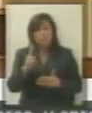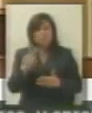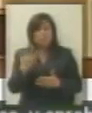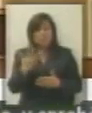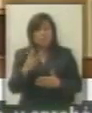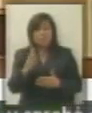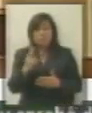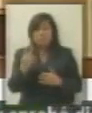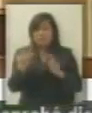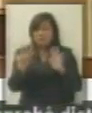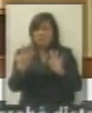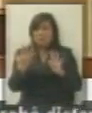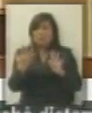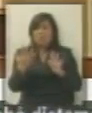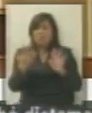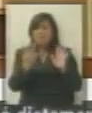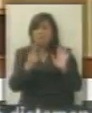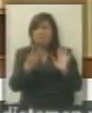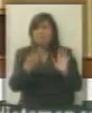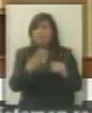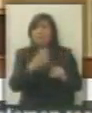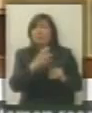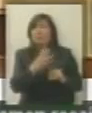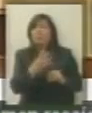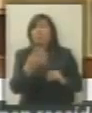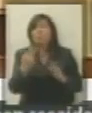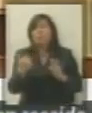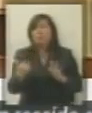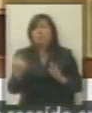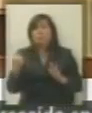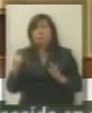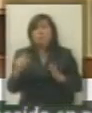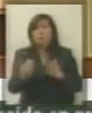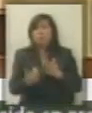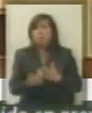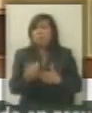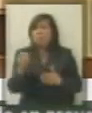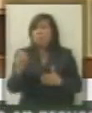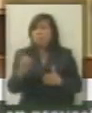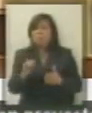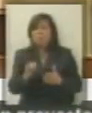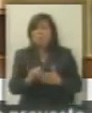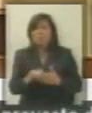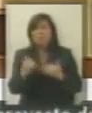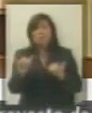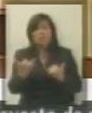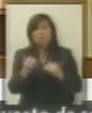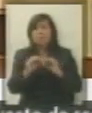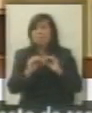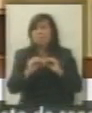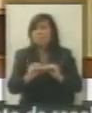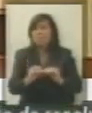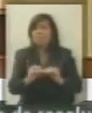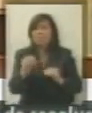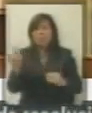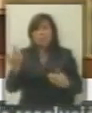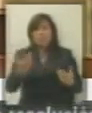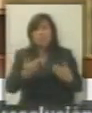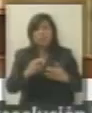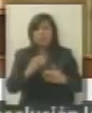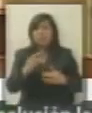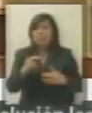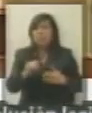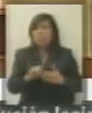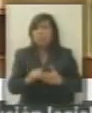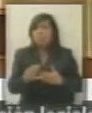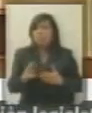el 2010 en 7.246 millones de nuevos soles. En esta misma línea, las transferencias del Foncomún